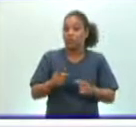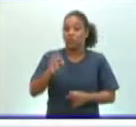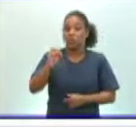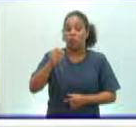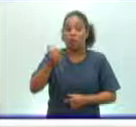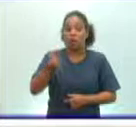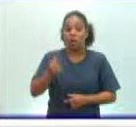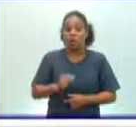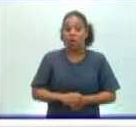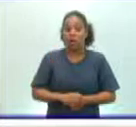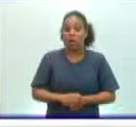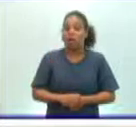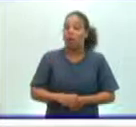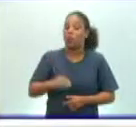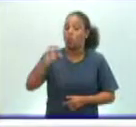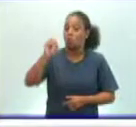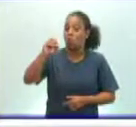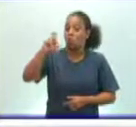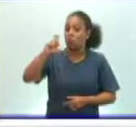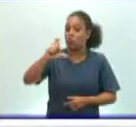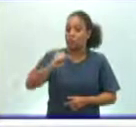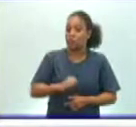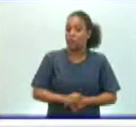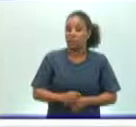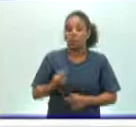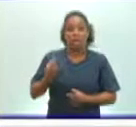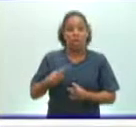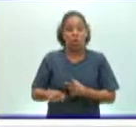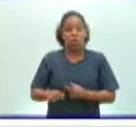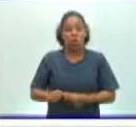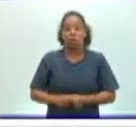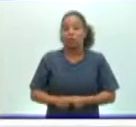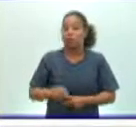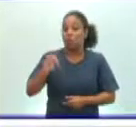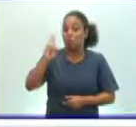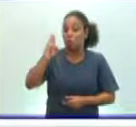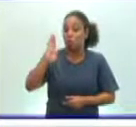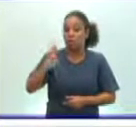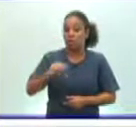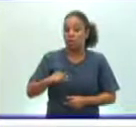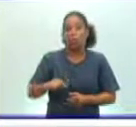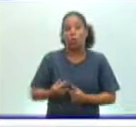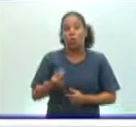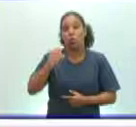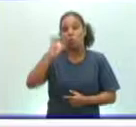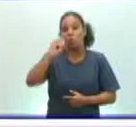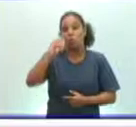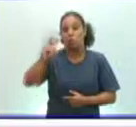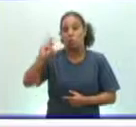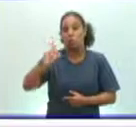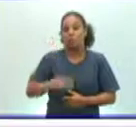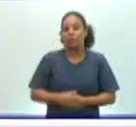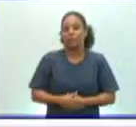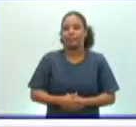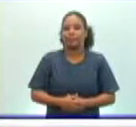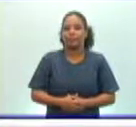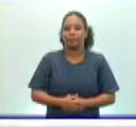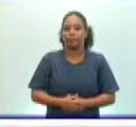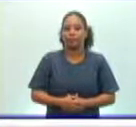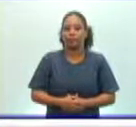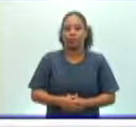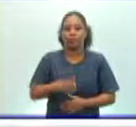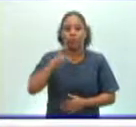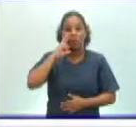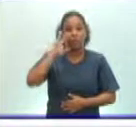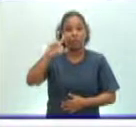el segmento OC y en la otra semirrecta el segmento OB con el segmento OD.